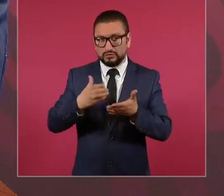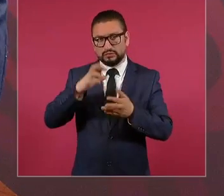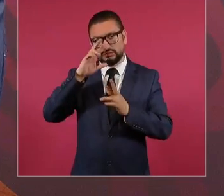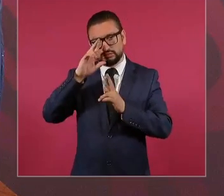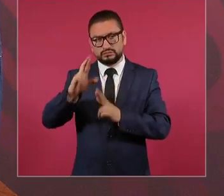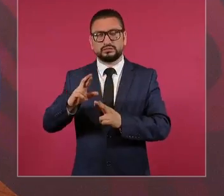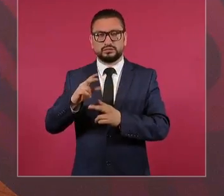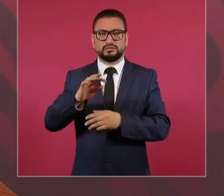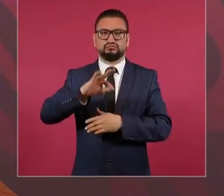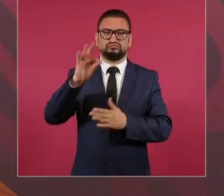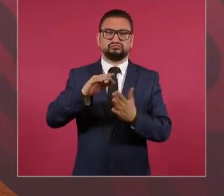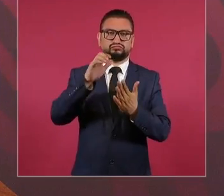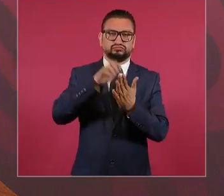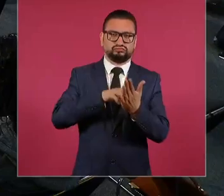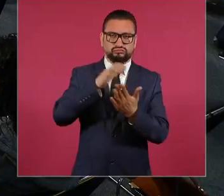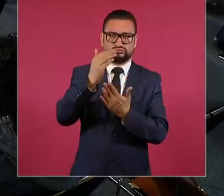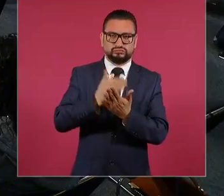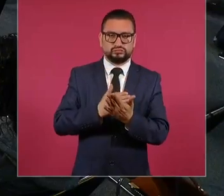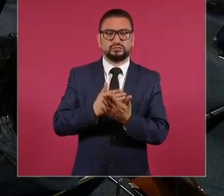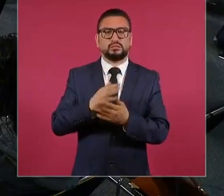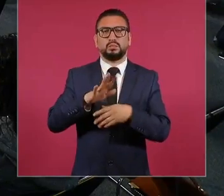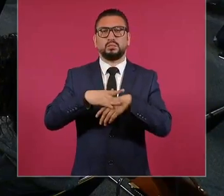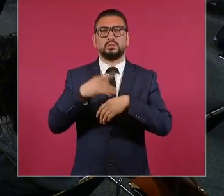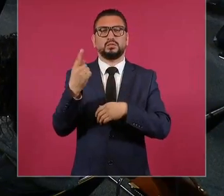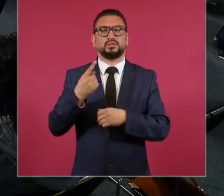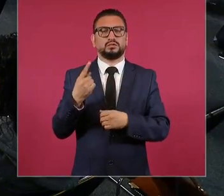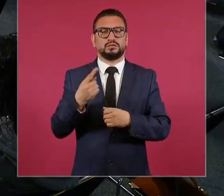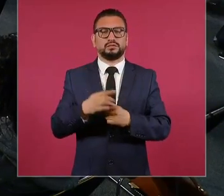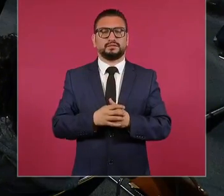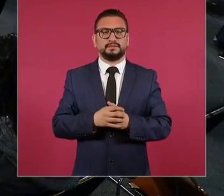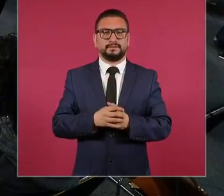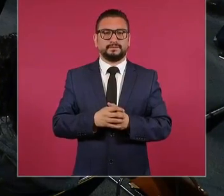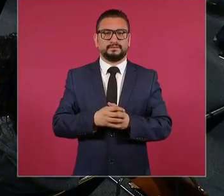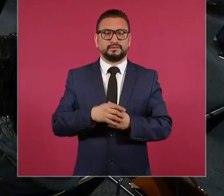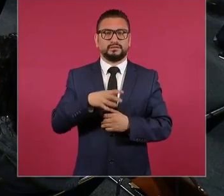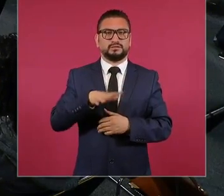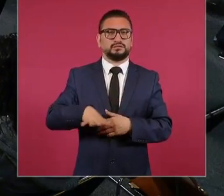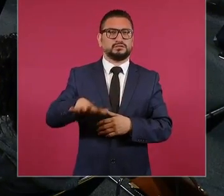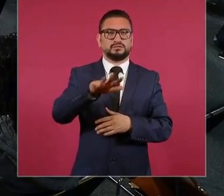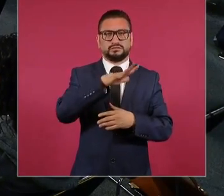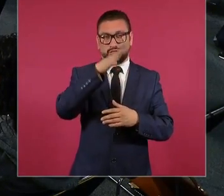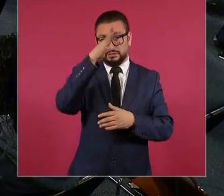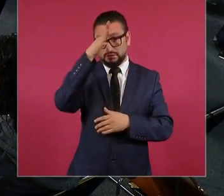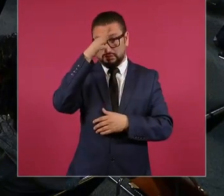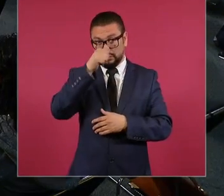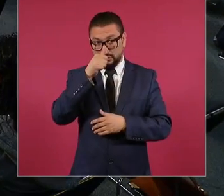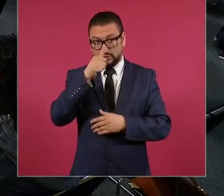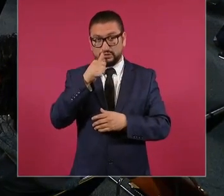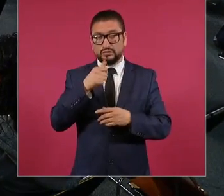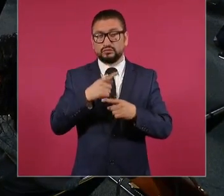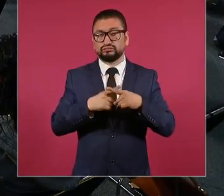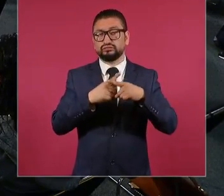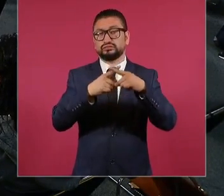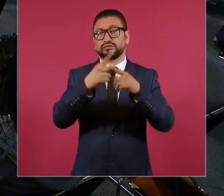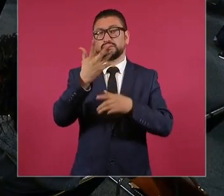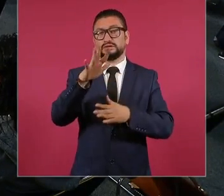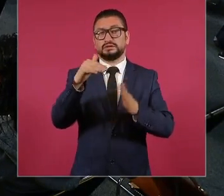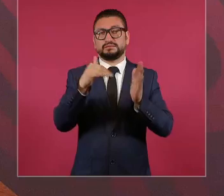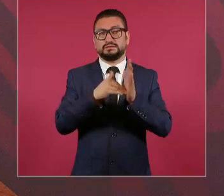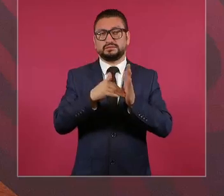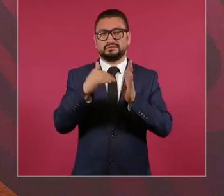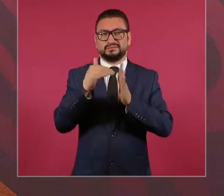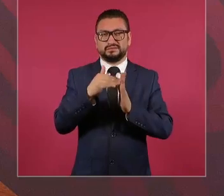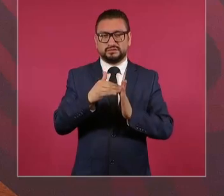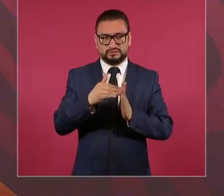descuento porque en general esos convenios sumaban 10 mil millones